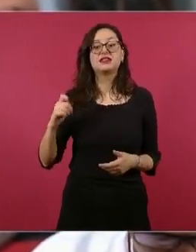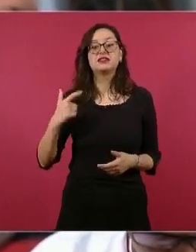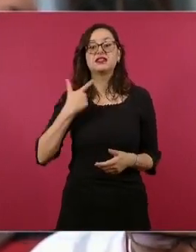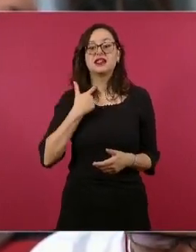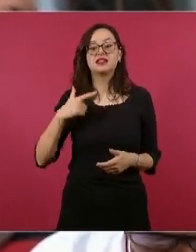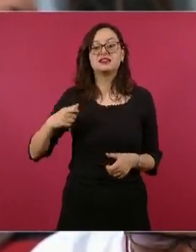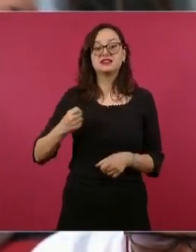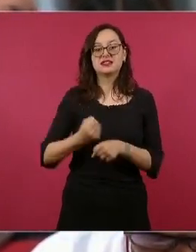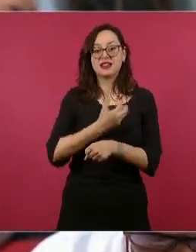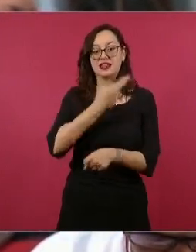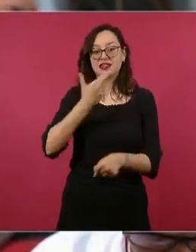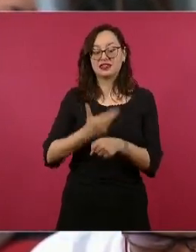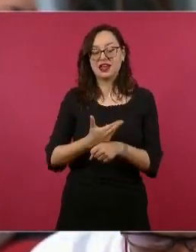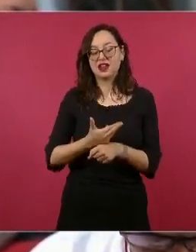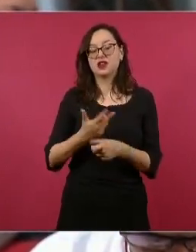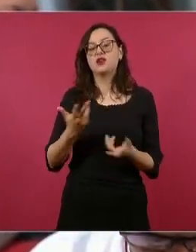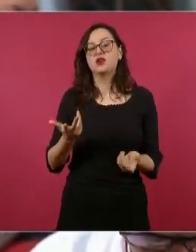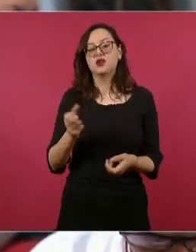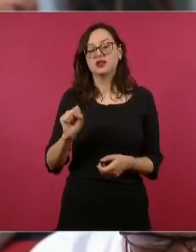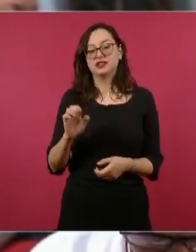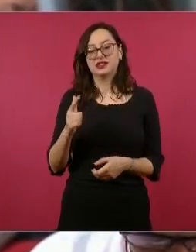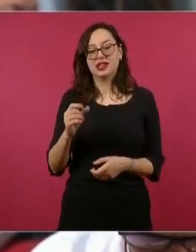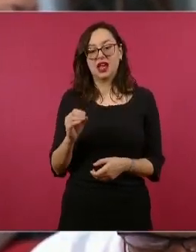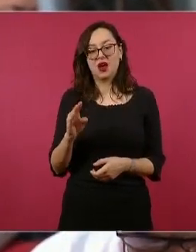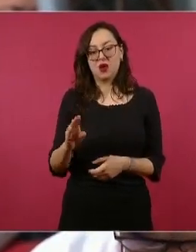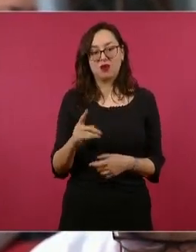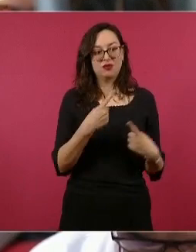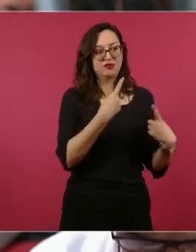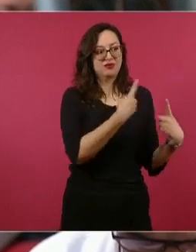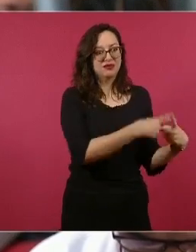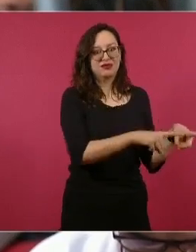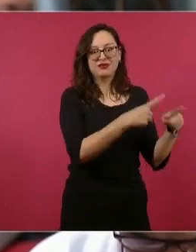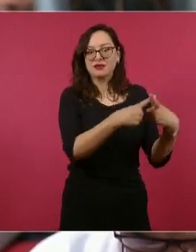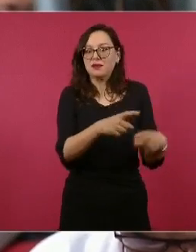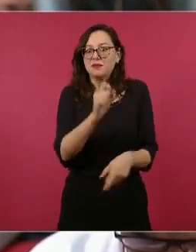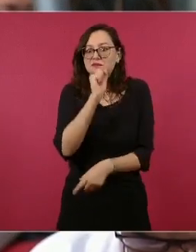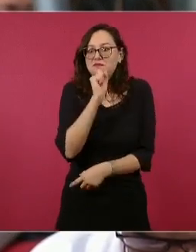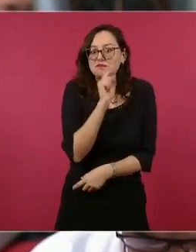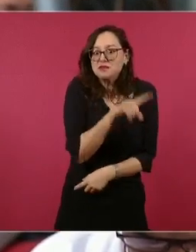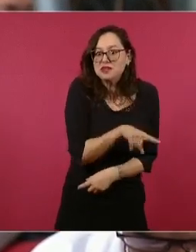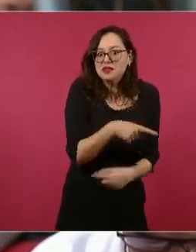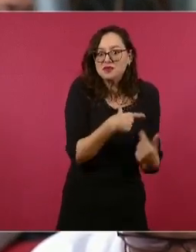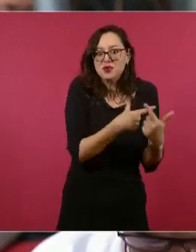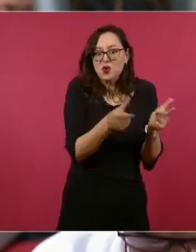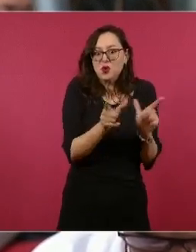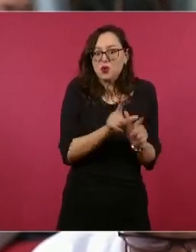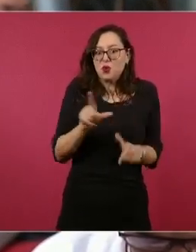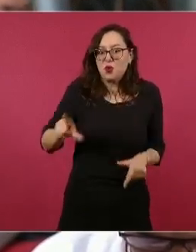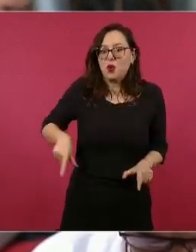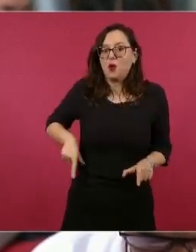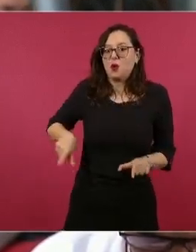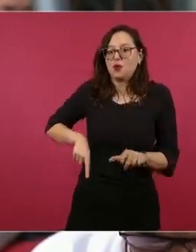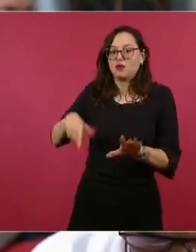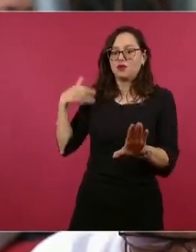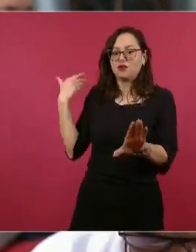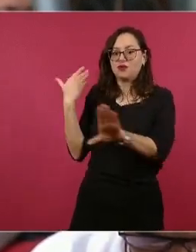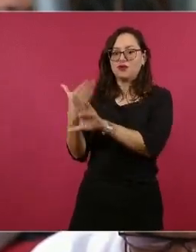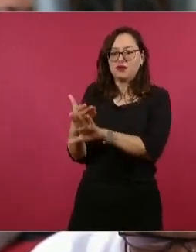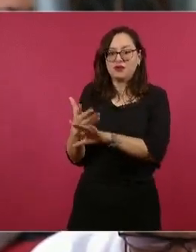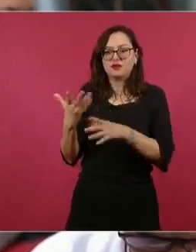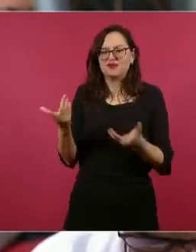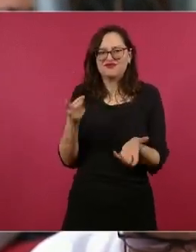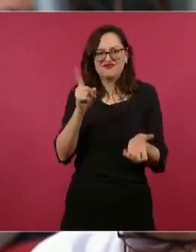con Felipe Calderón y también con Gustavo de Hoyos y otros opositores a su gobierno esta